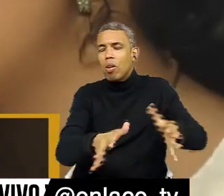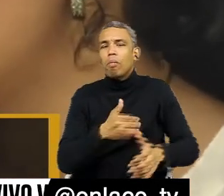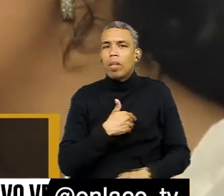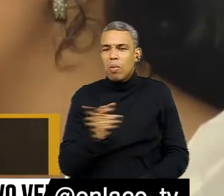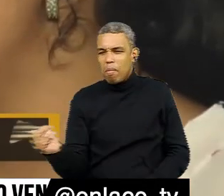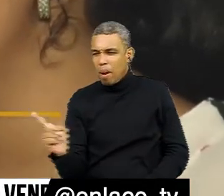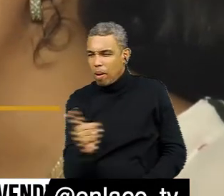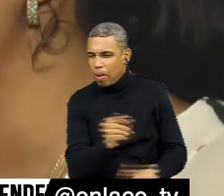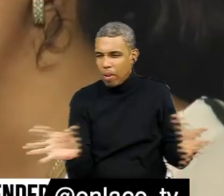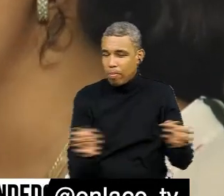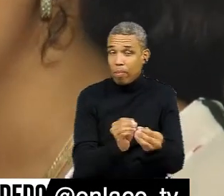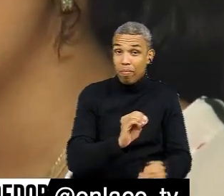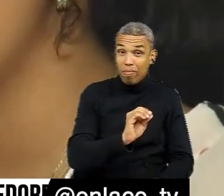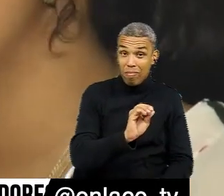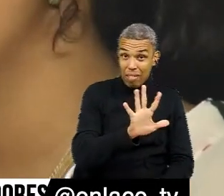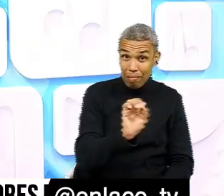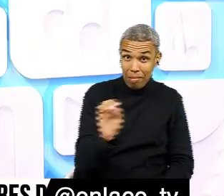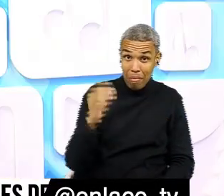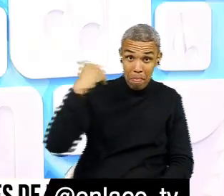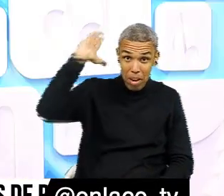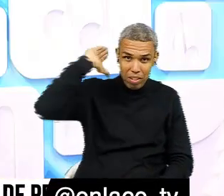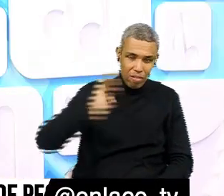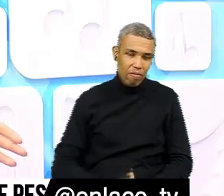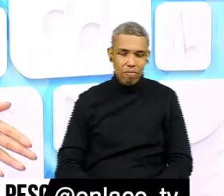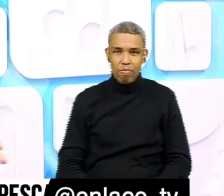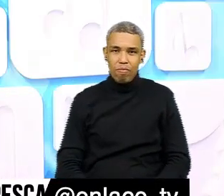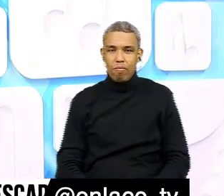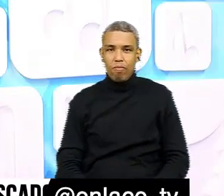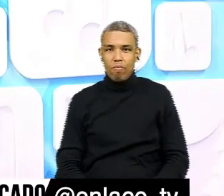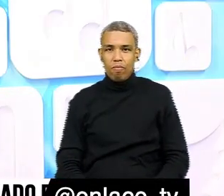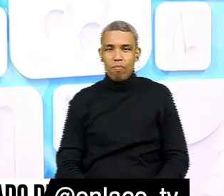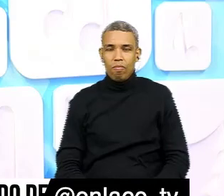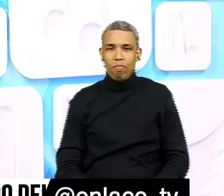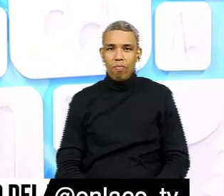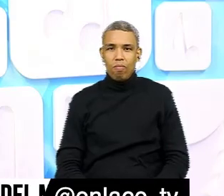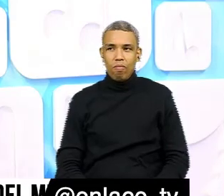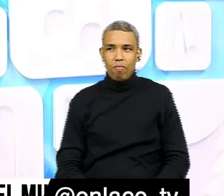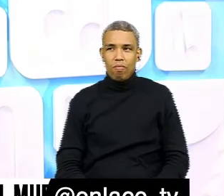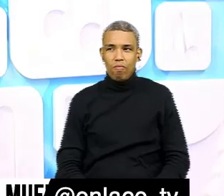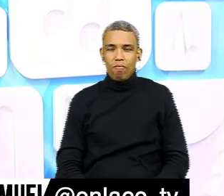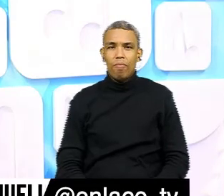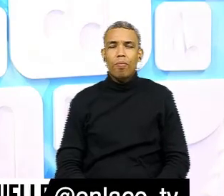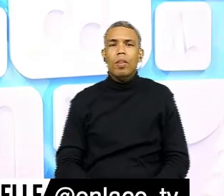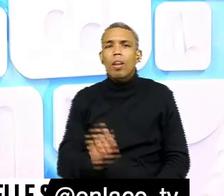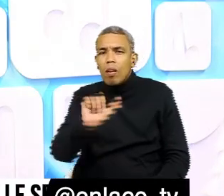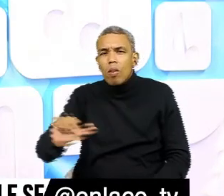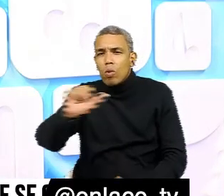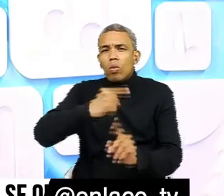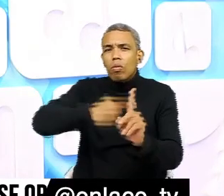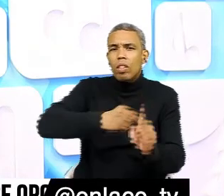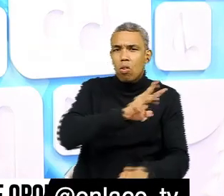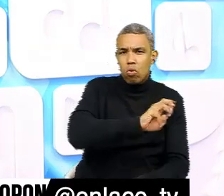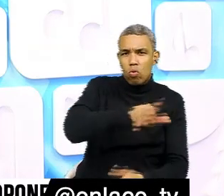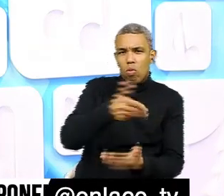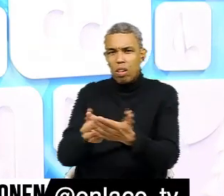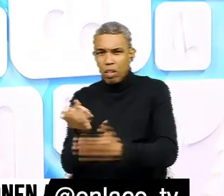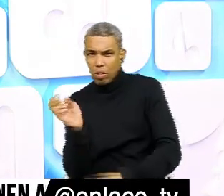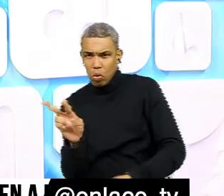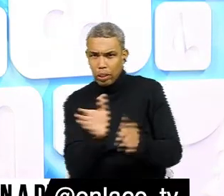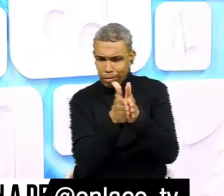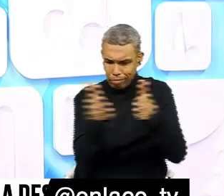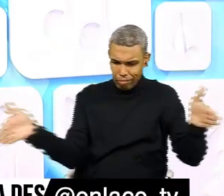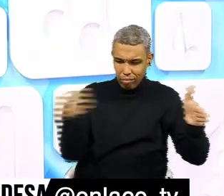artistas en el certamen nacional. Del 8 al 12 de agosto se llevará a cabo en Barranca Bermeja la Semana de la